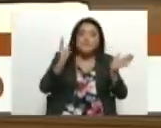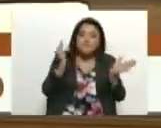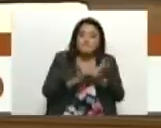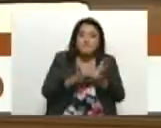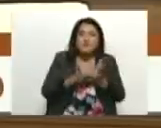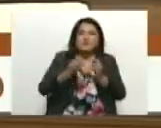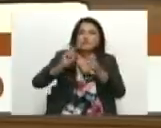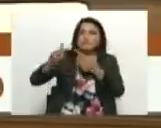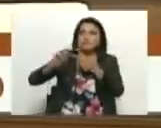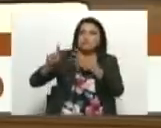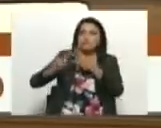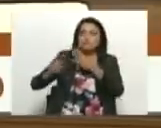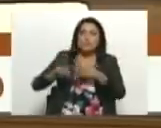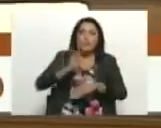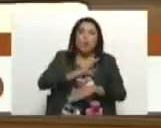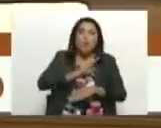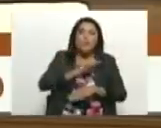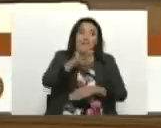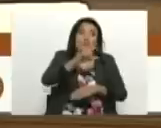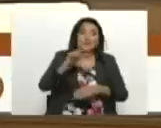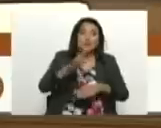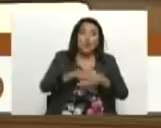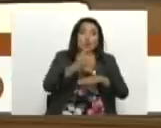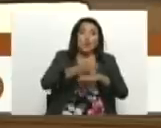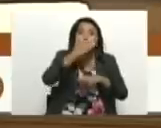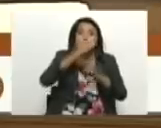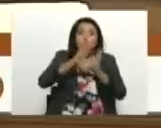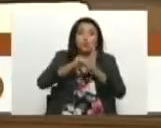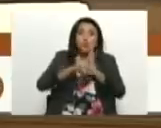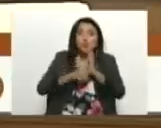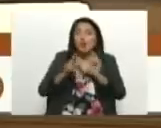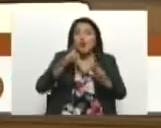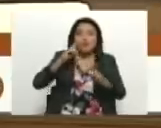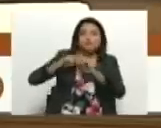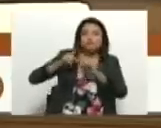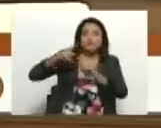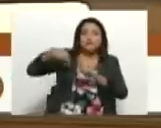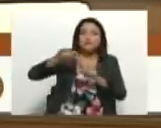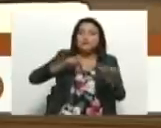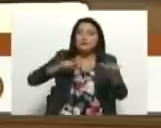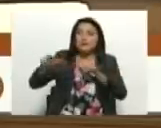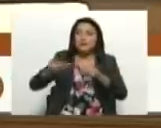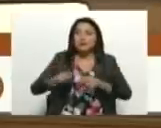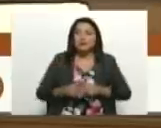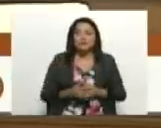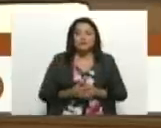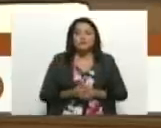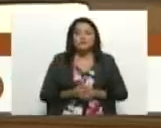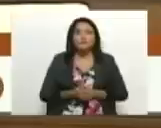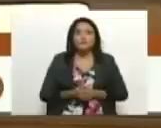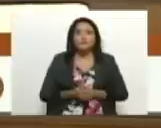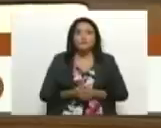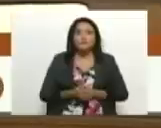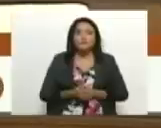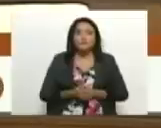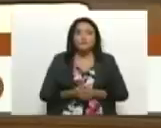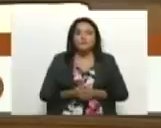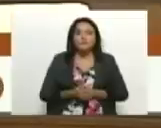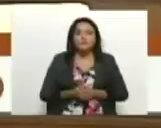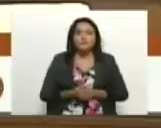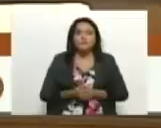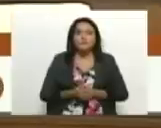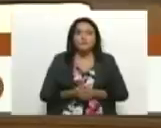10.000 bienes en este momento registrados, ubicados. Imagínense usted el costo para esto,